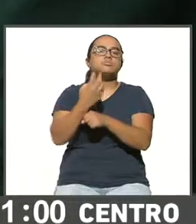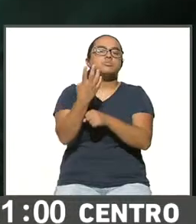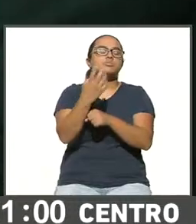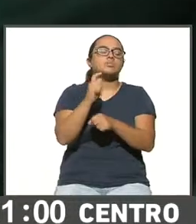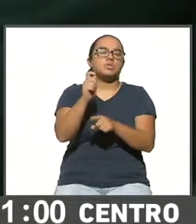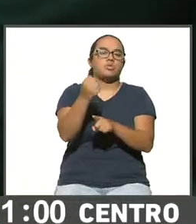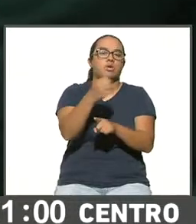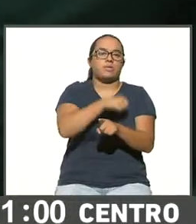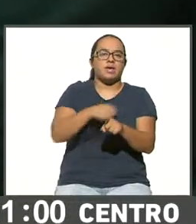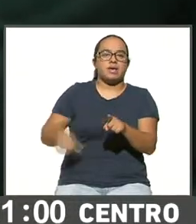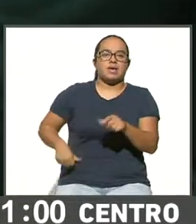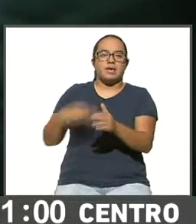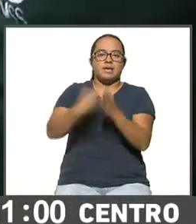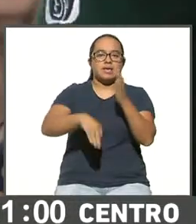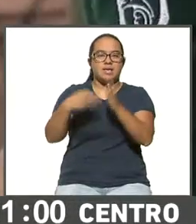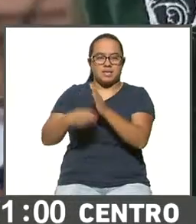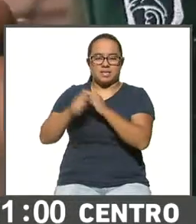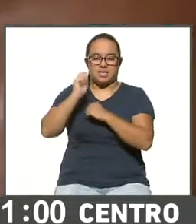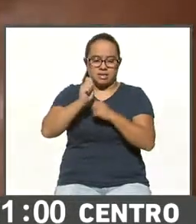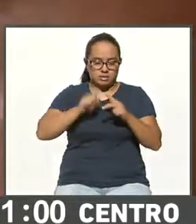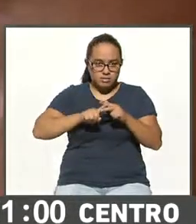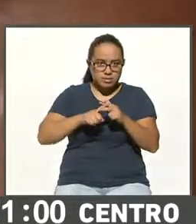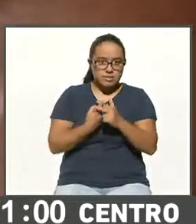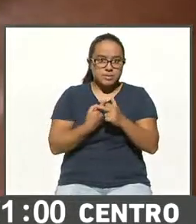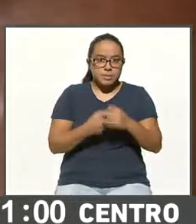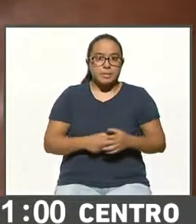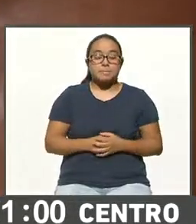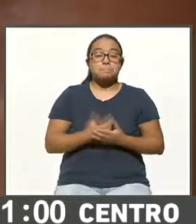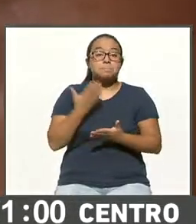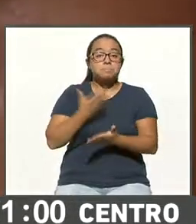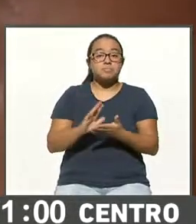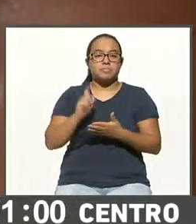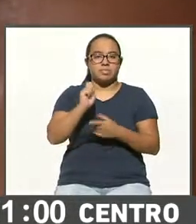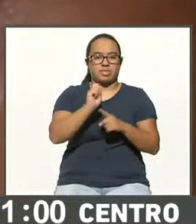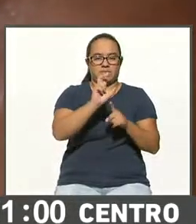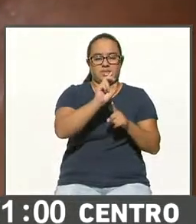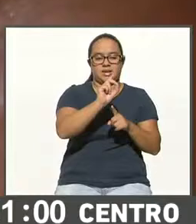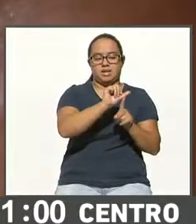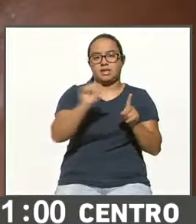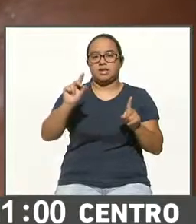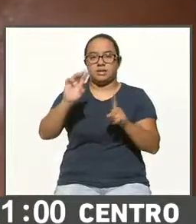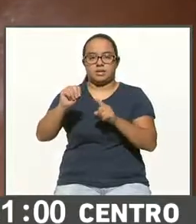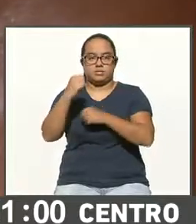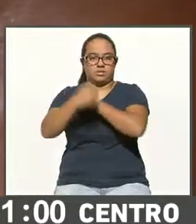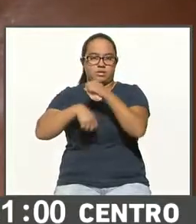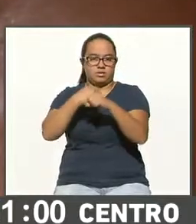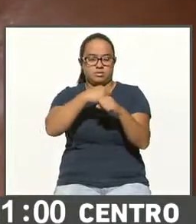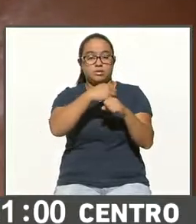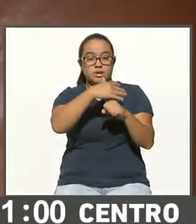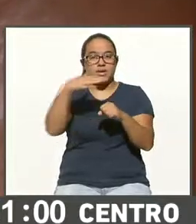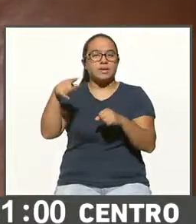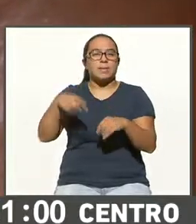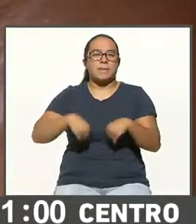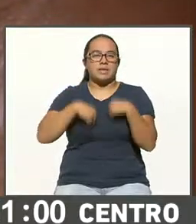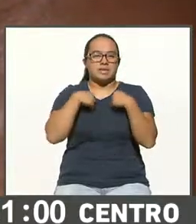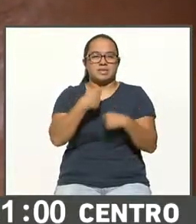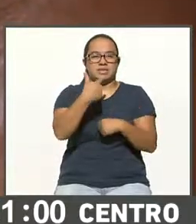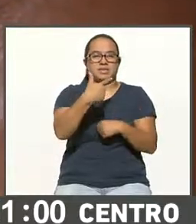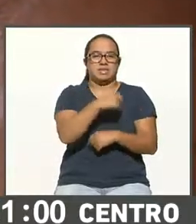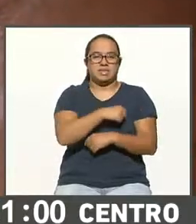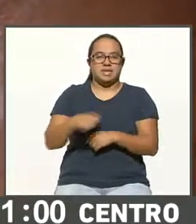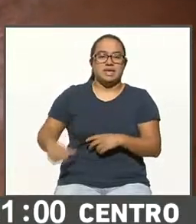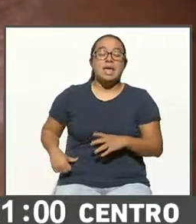nueve demarcaciones que faltaban por iniciar este proceso. Además, los adultos de 30 a 39 años que habitan en las siete